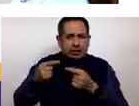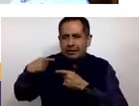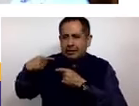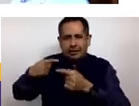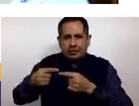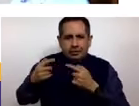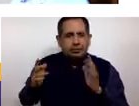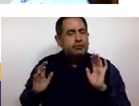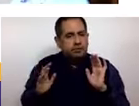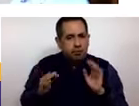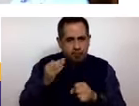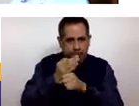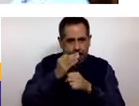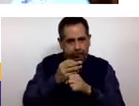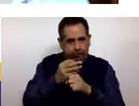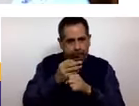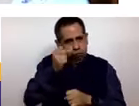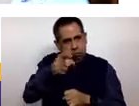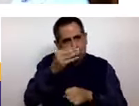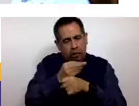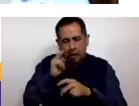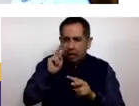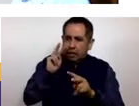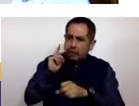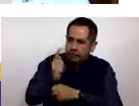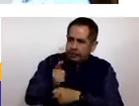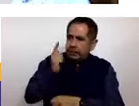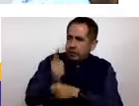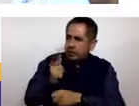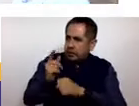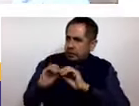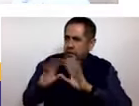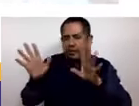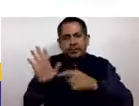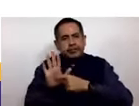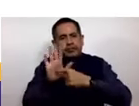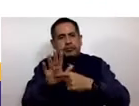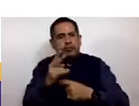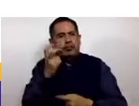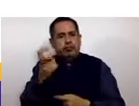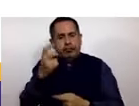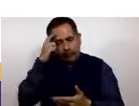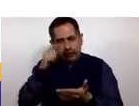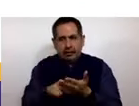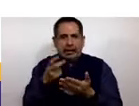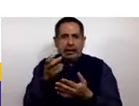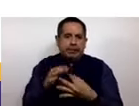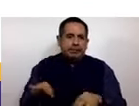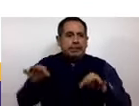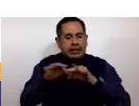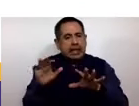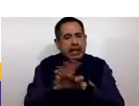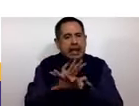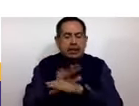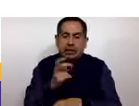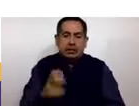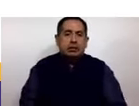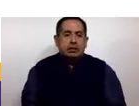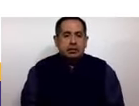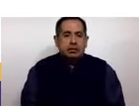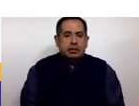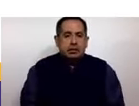están visibilizando esto y creo que eso es el principio del cambio. Tú nos dices, al